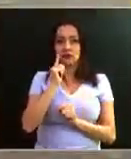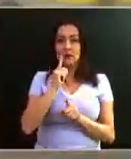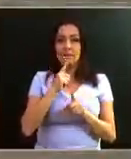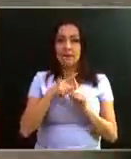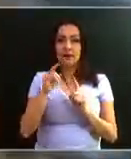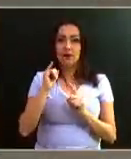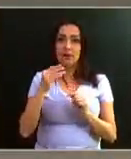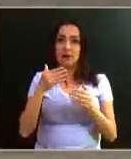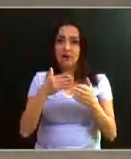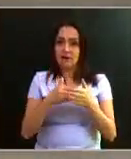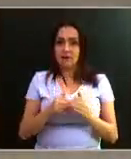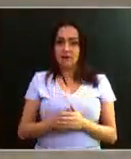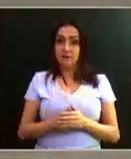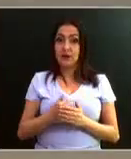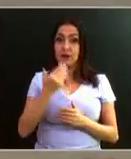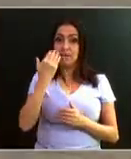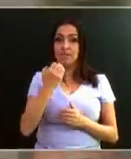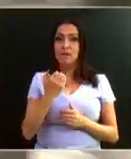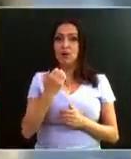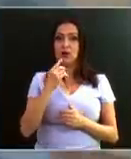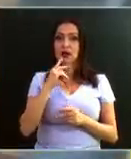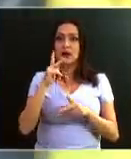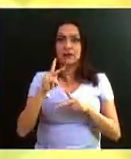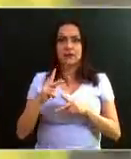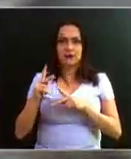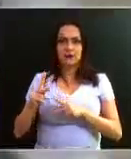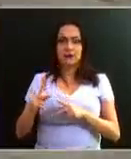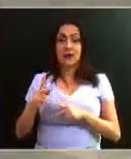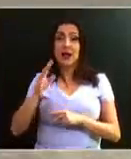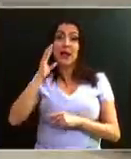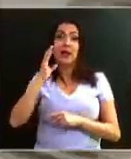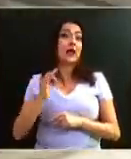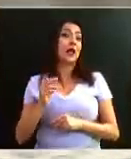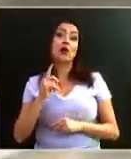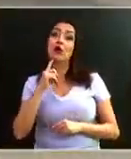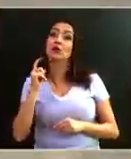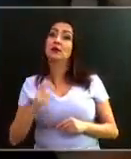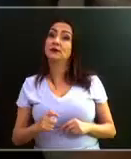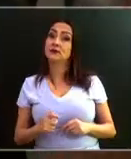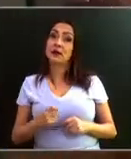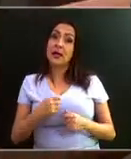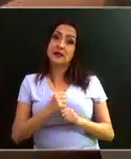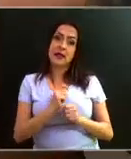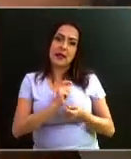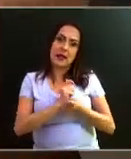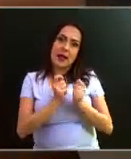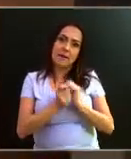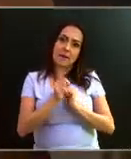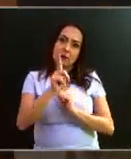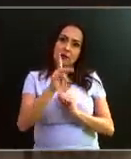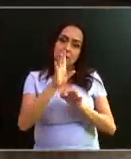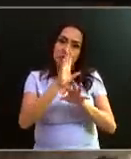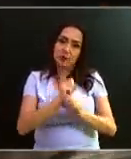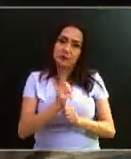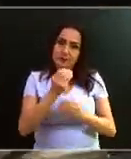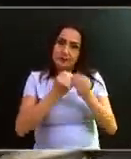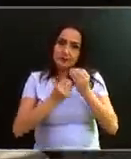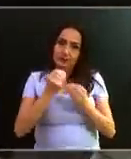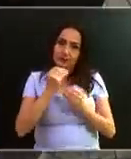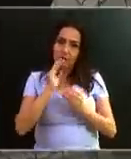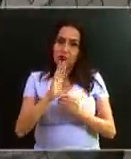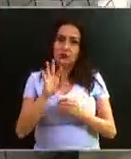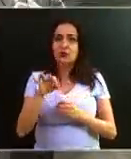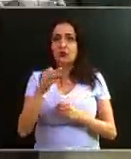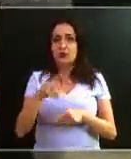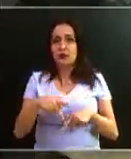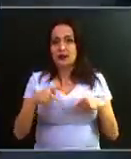también perjudiciales, ya que inducen a las personas a creer que no necesitan hacer cambios en sus hábitos alimenticios ni en su estilo